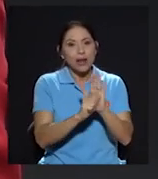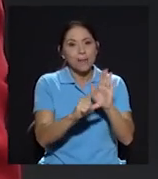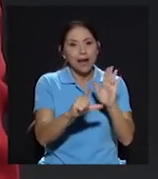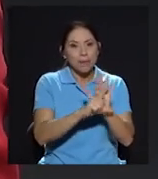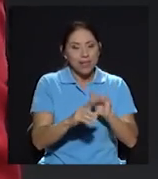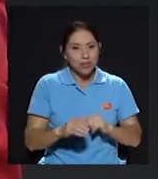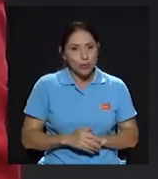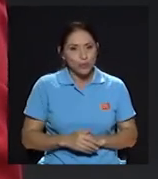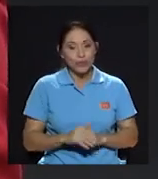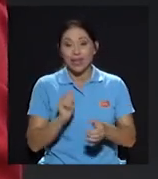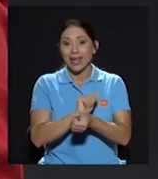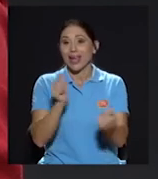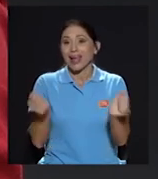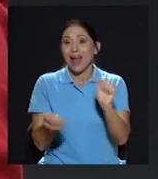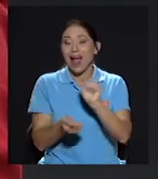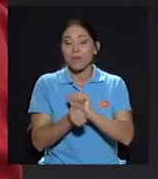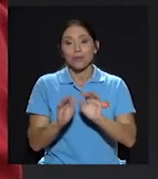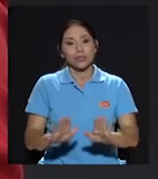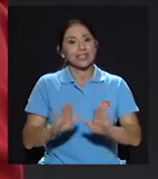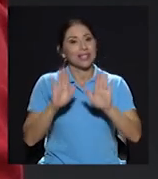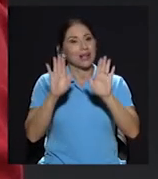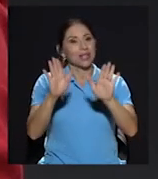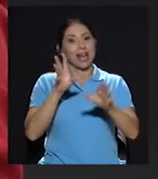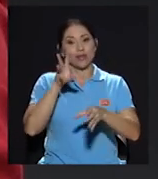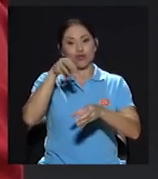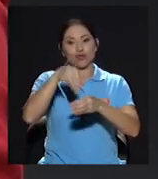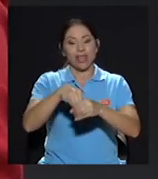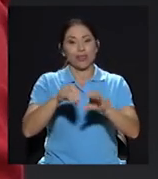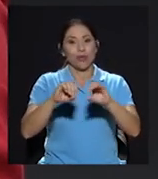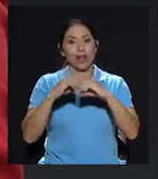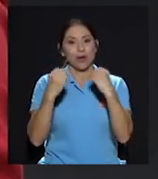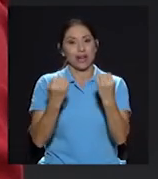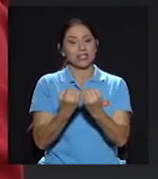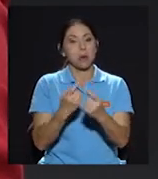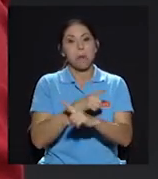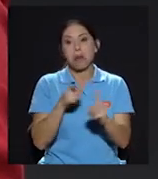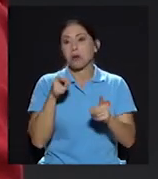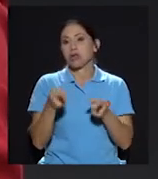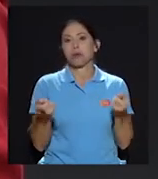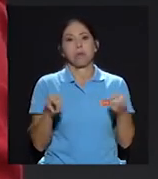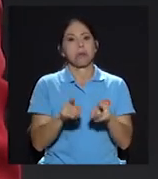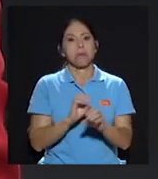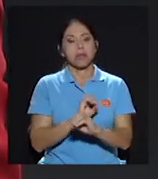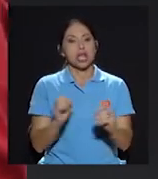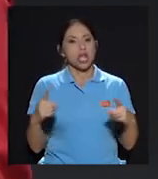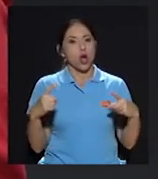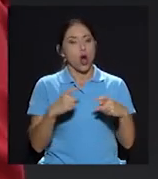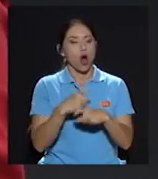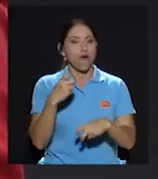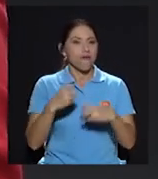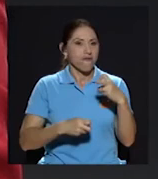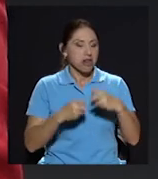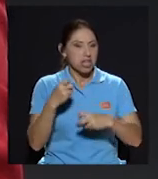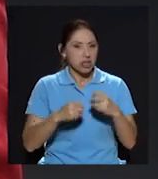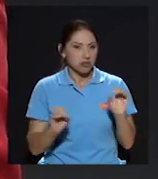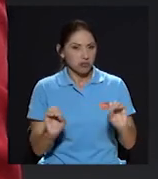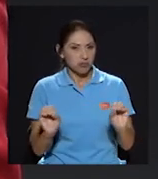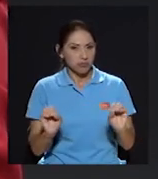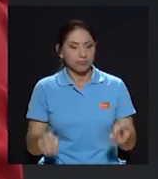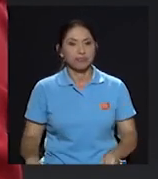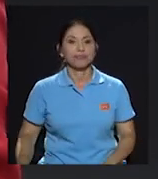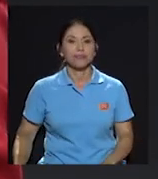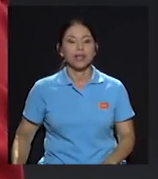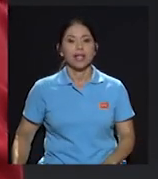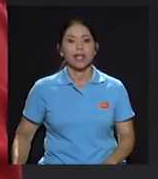extraordinarios dentro de la organización sin que eso generará ningún conflicto conflictos digamos de ninguna manera